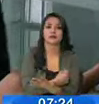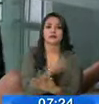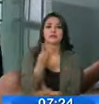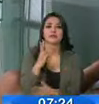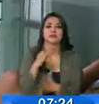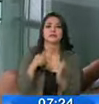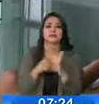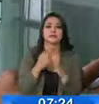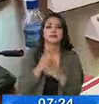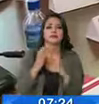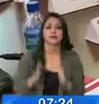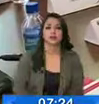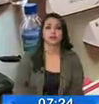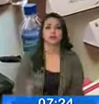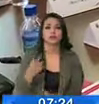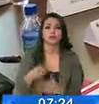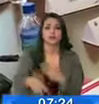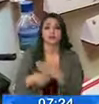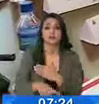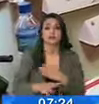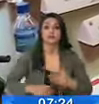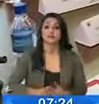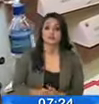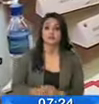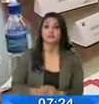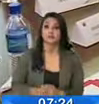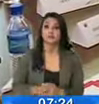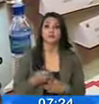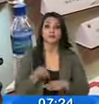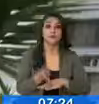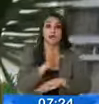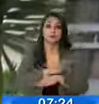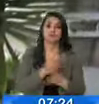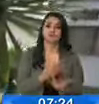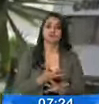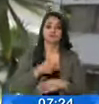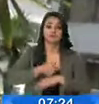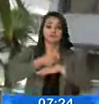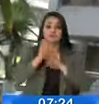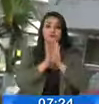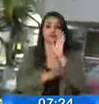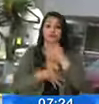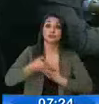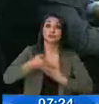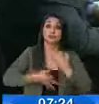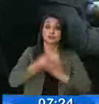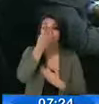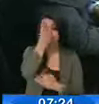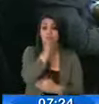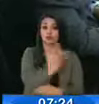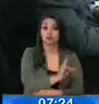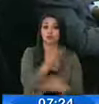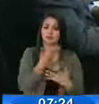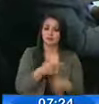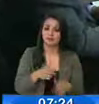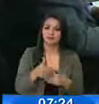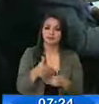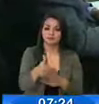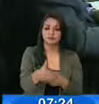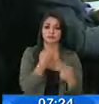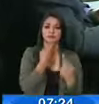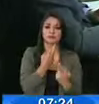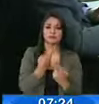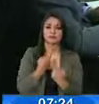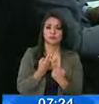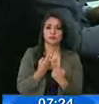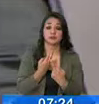16.000 trabajadores y sus hijos. Así entonces, dentro de la Asamblea se espera que la Corte Constitucional emita una resolución en los próximos días que podría dar paso